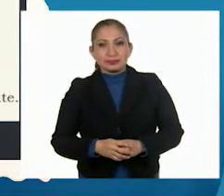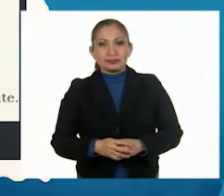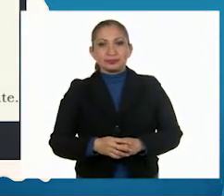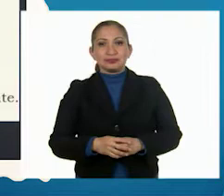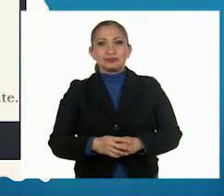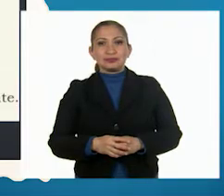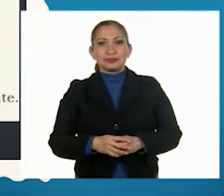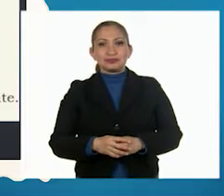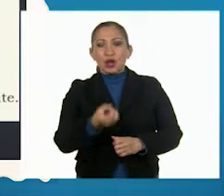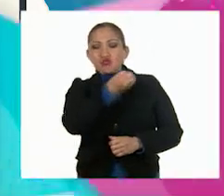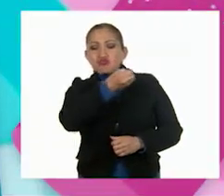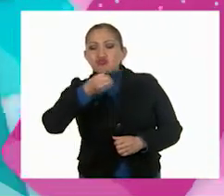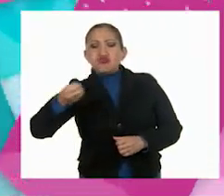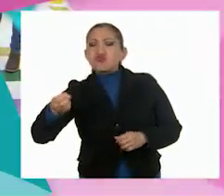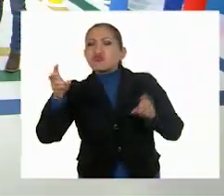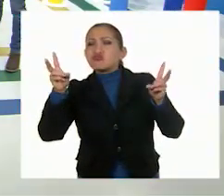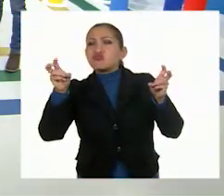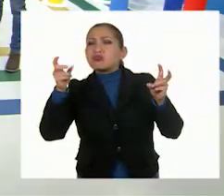refrán?